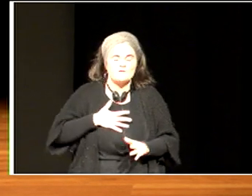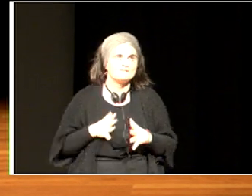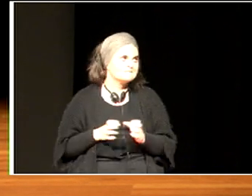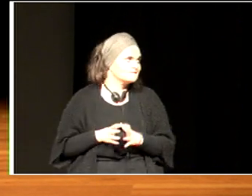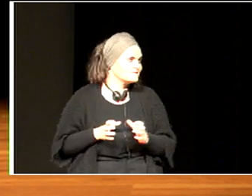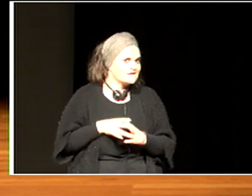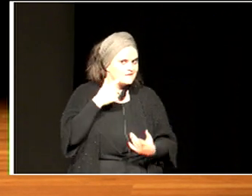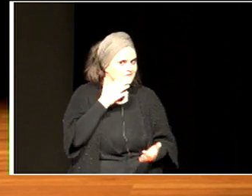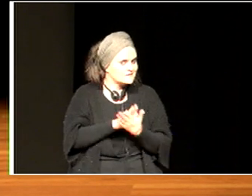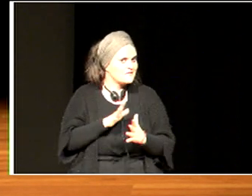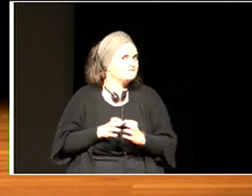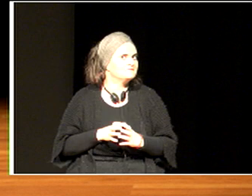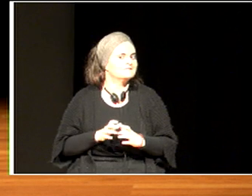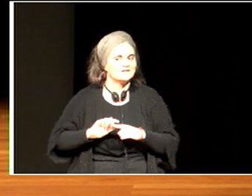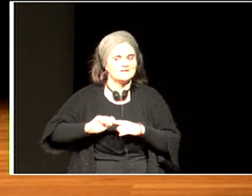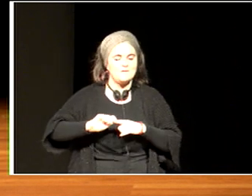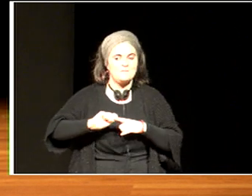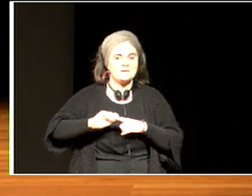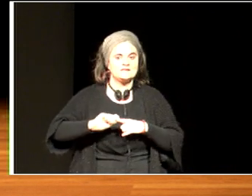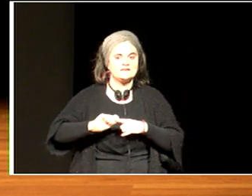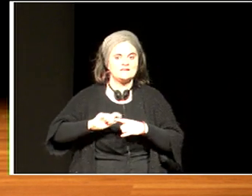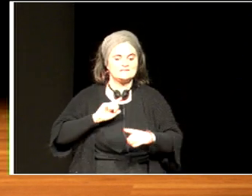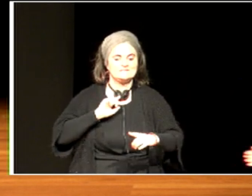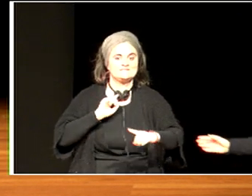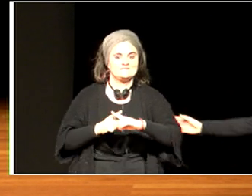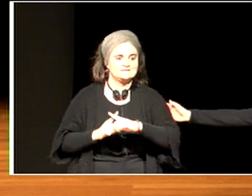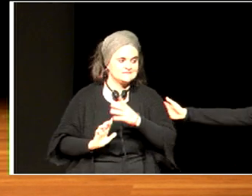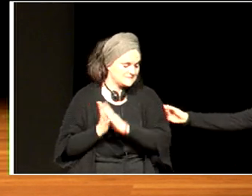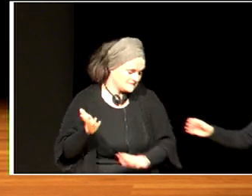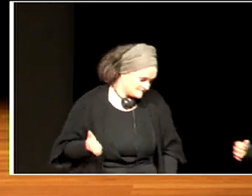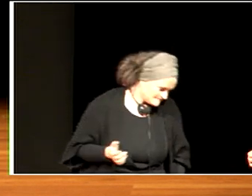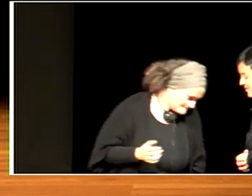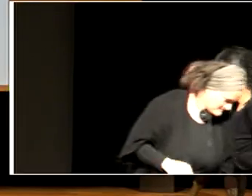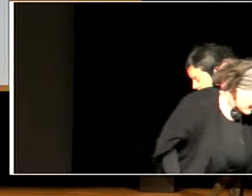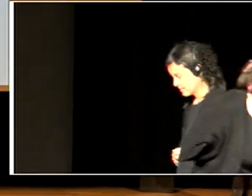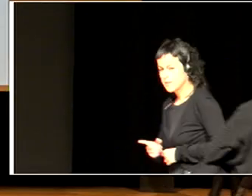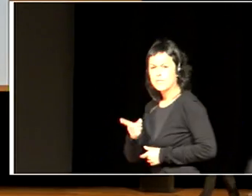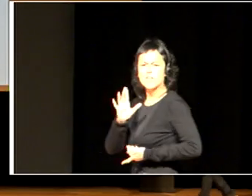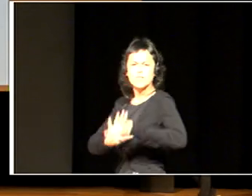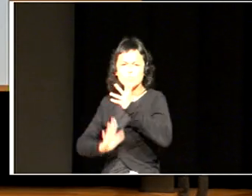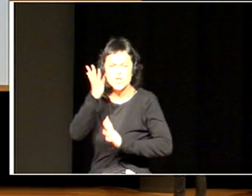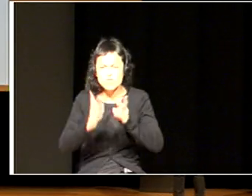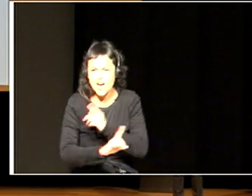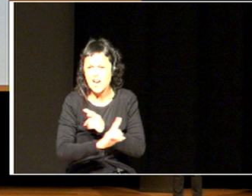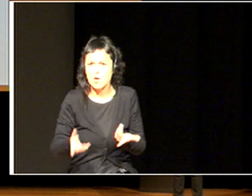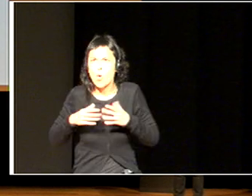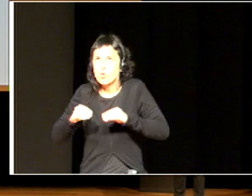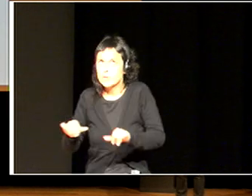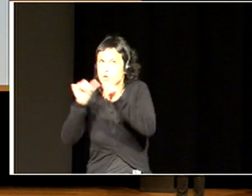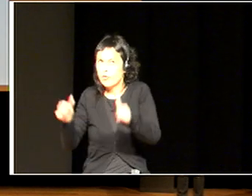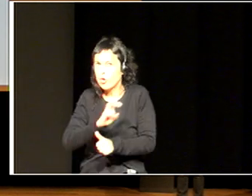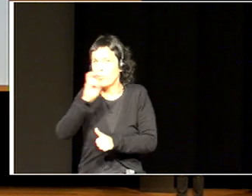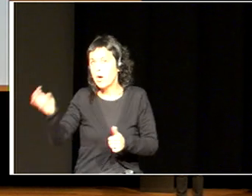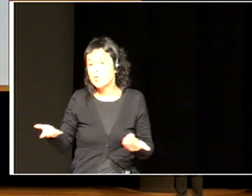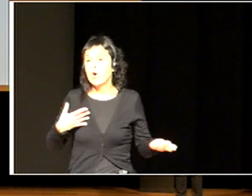aquelarre de materiales sexistas luego no los quememos utilicemos los de otra manera bueno esa cosa que hacemos también